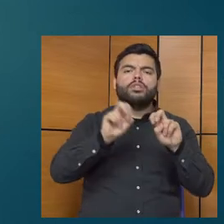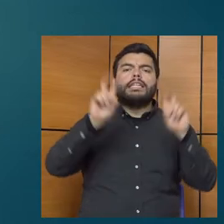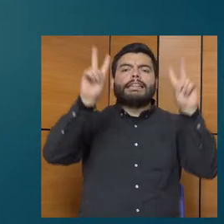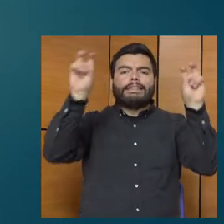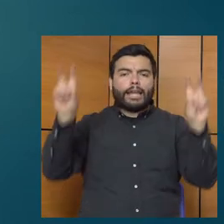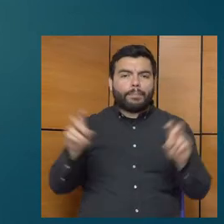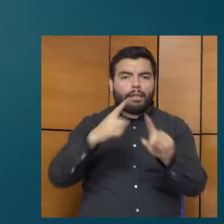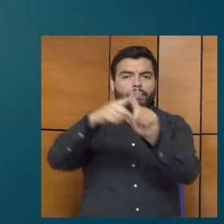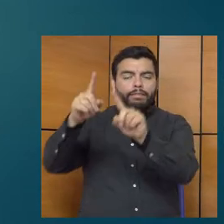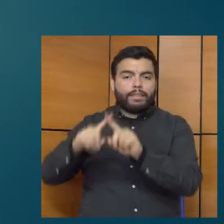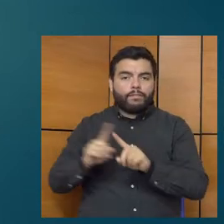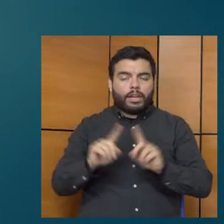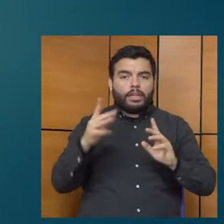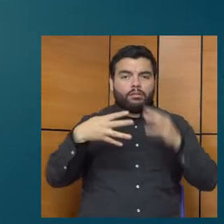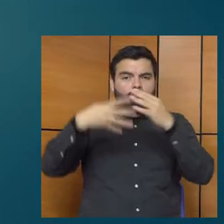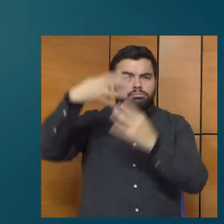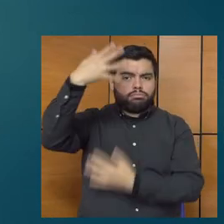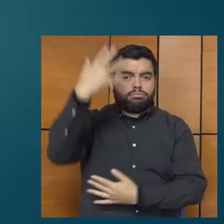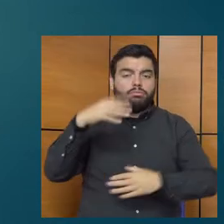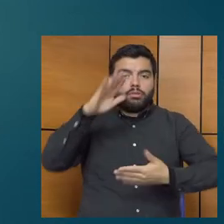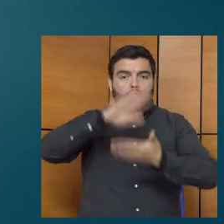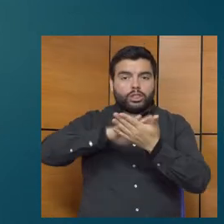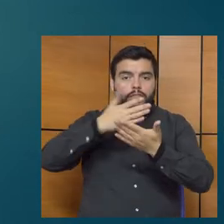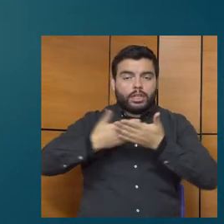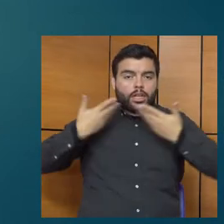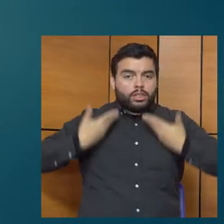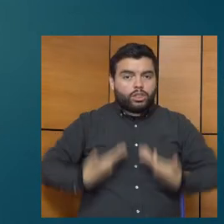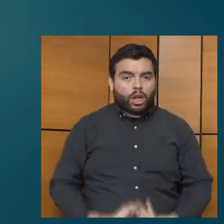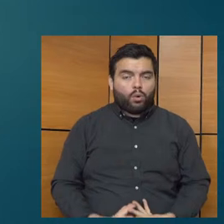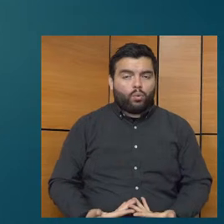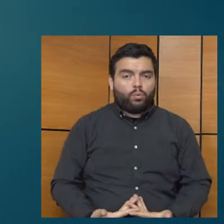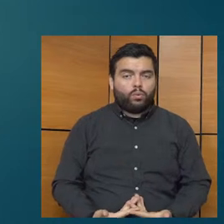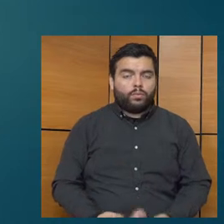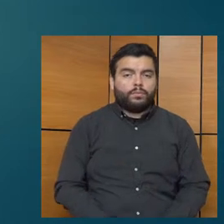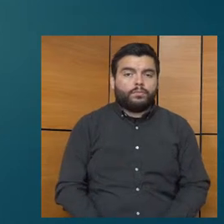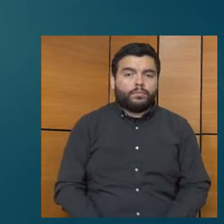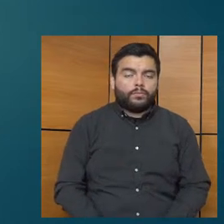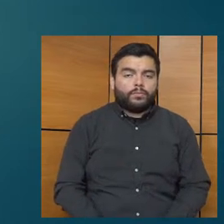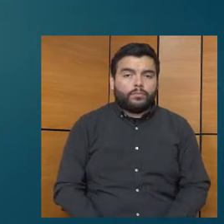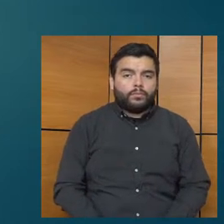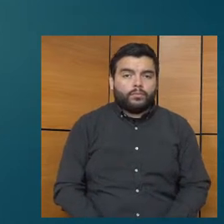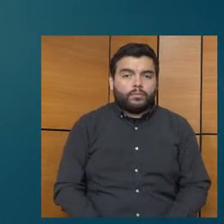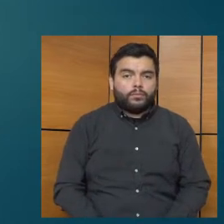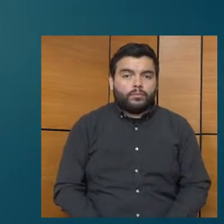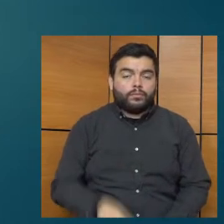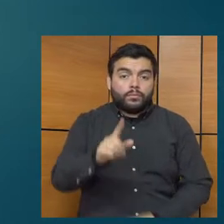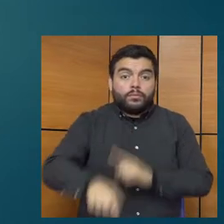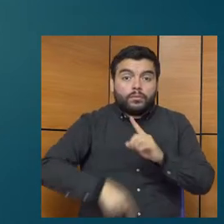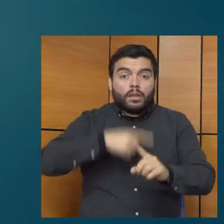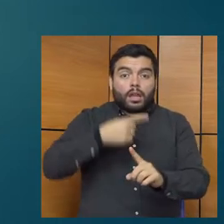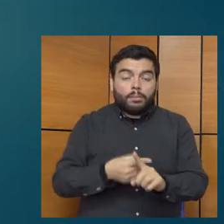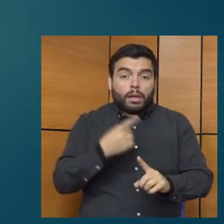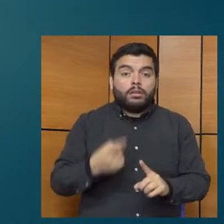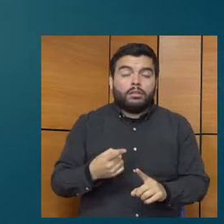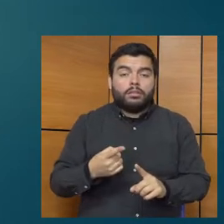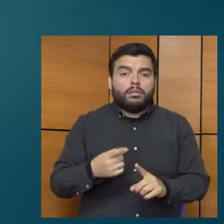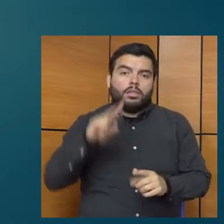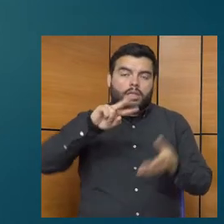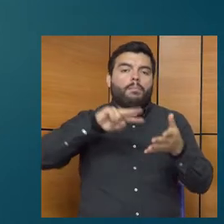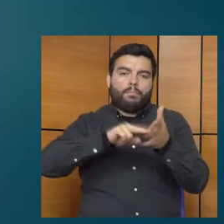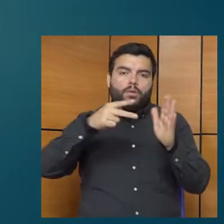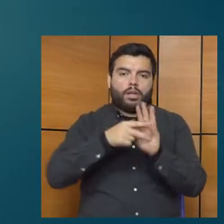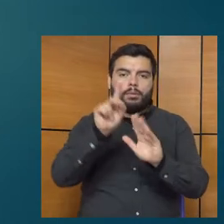uno de los un menoscabo, como pone ahí, de su bienestar. Por lo que hablamos de esa